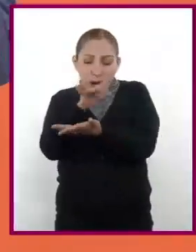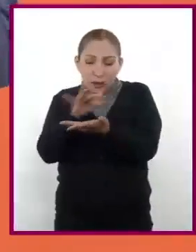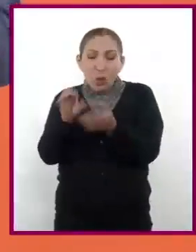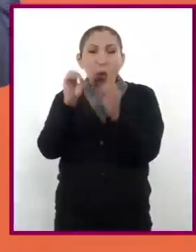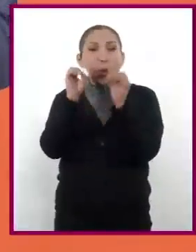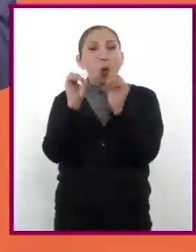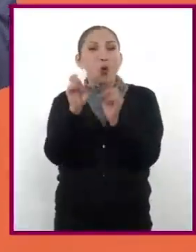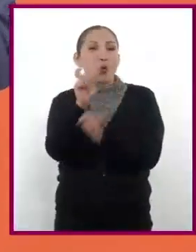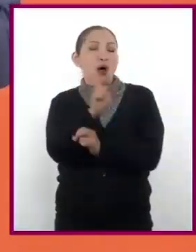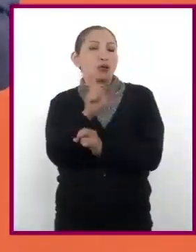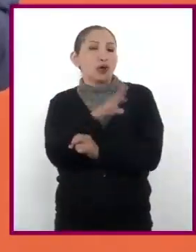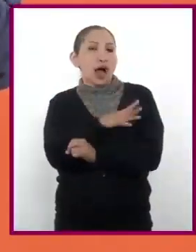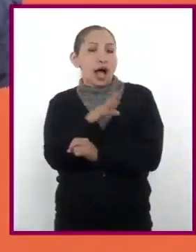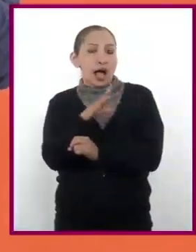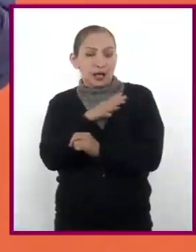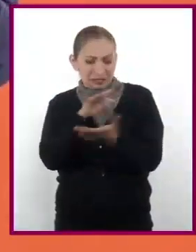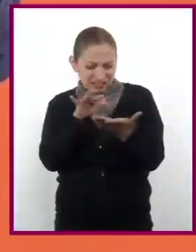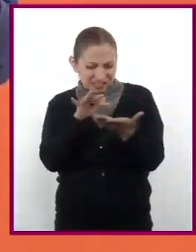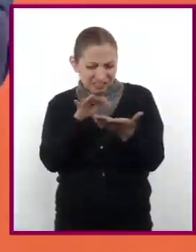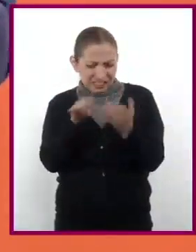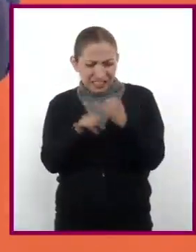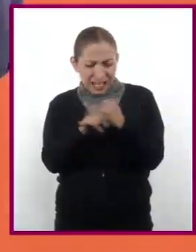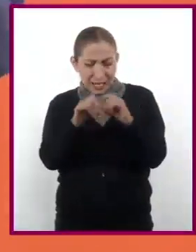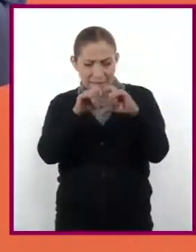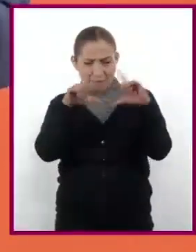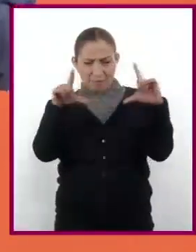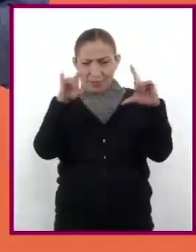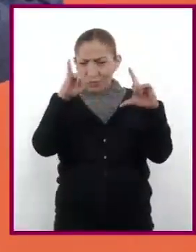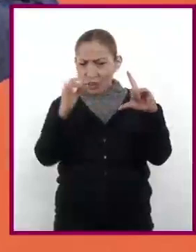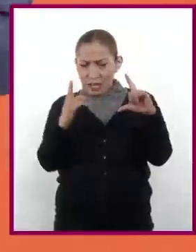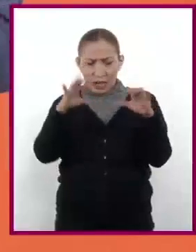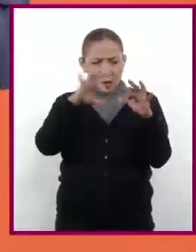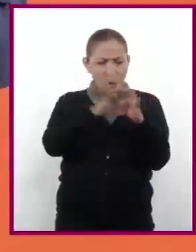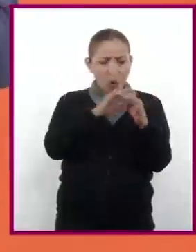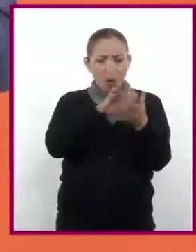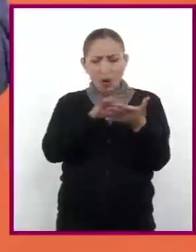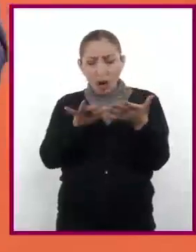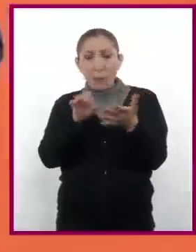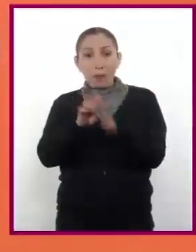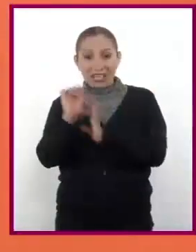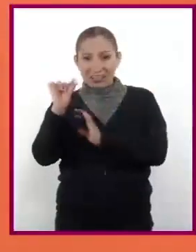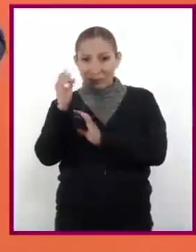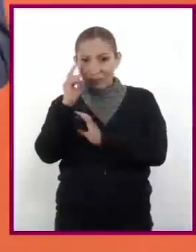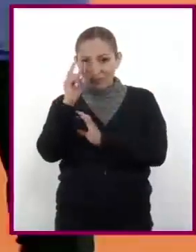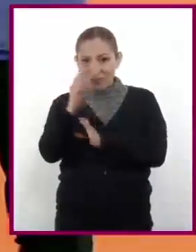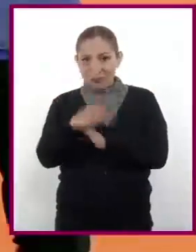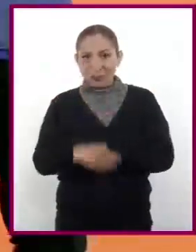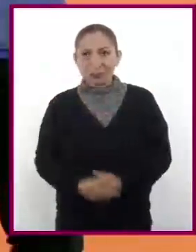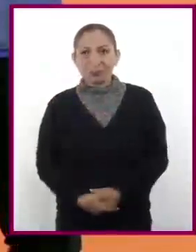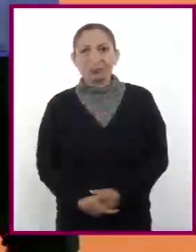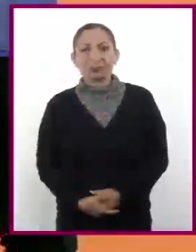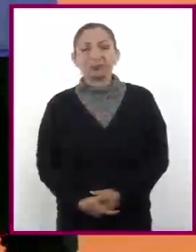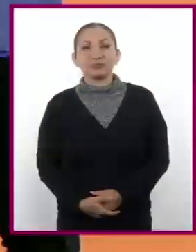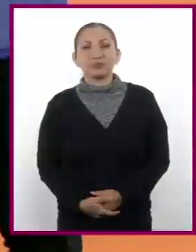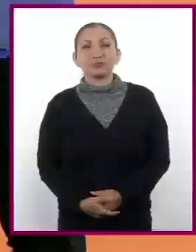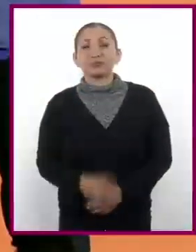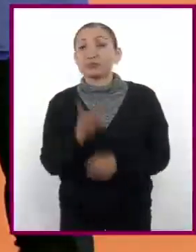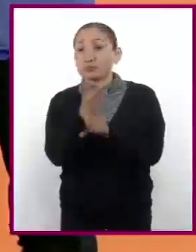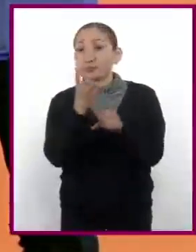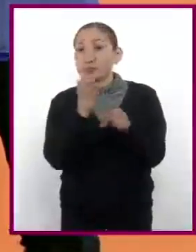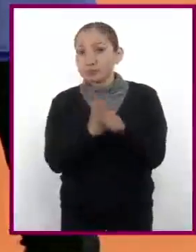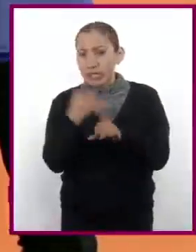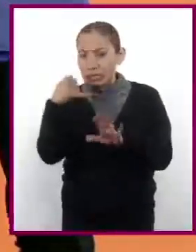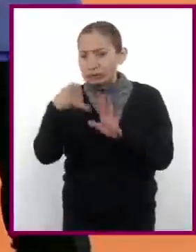o cuando se encuentren con un texto digital con imágenes y texto, como el que acaban de ver. Los invitamos a